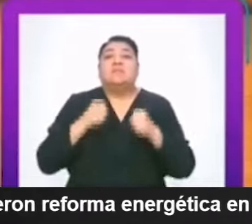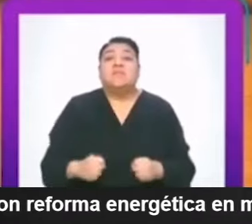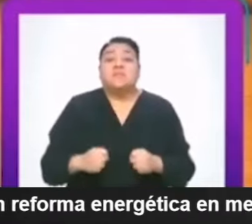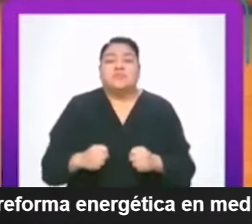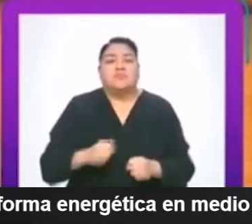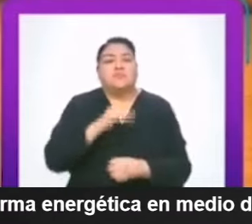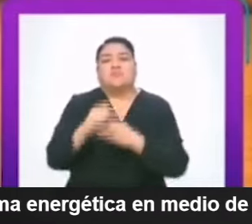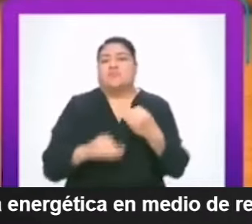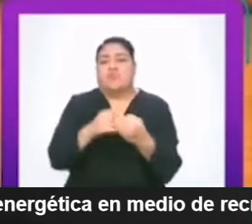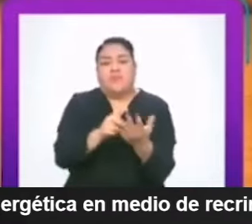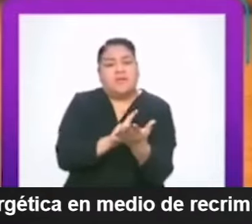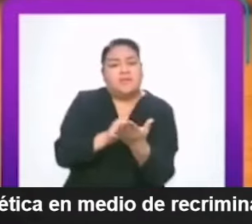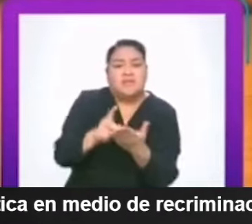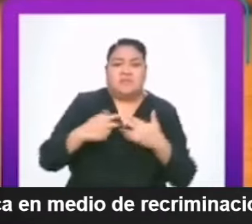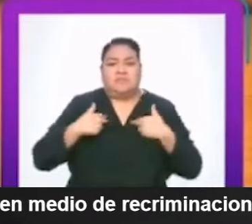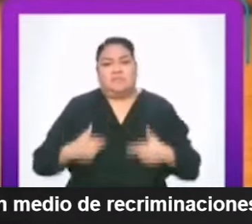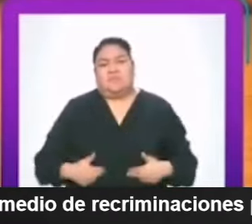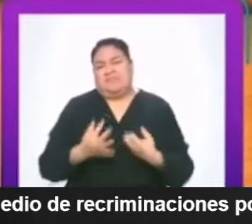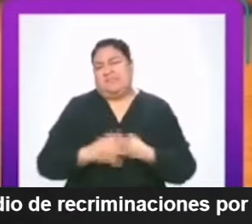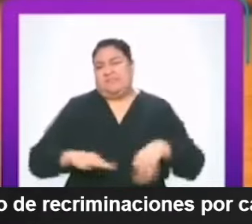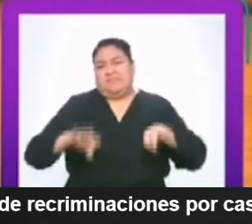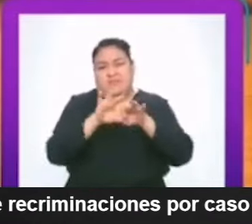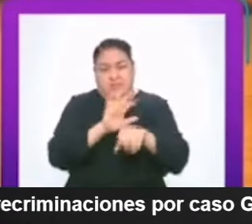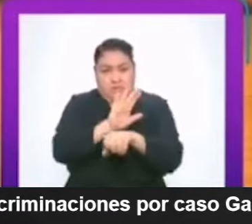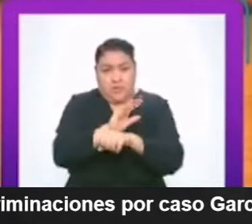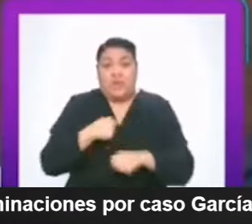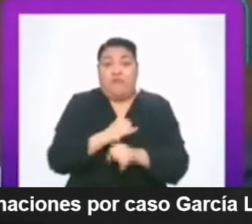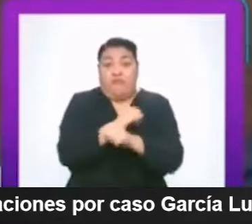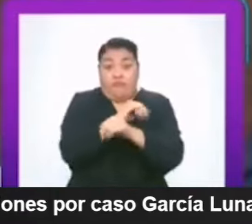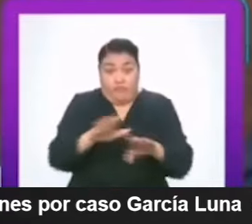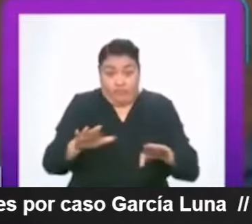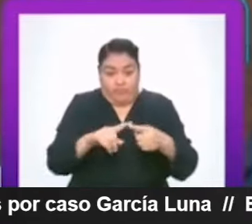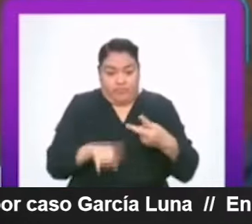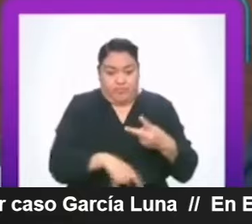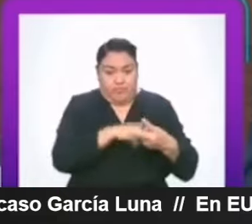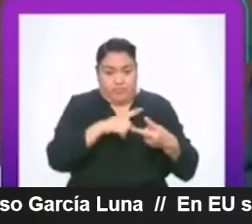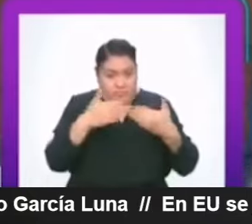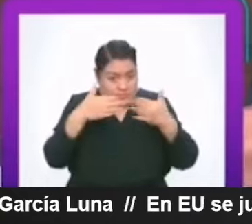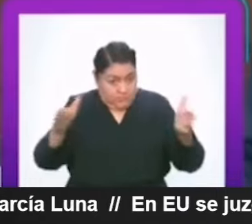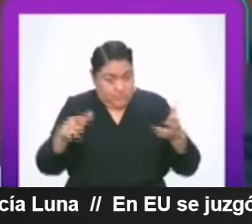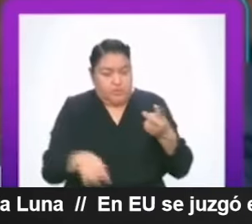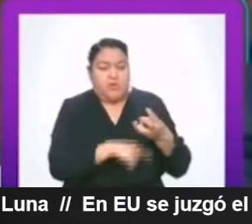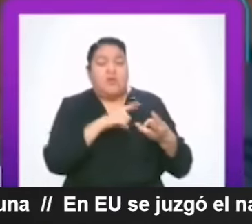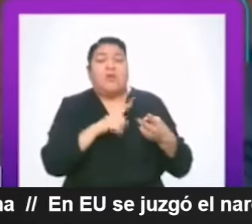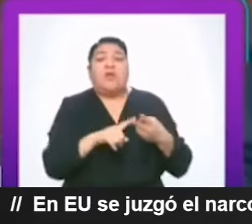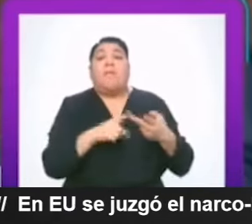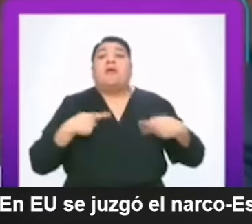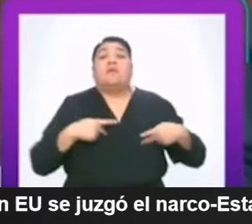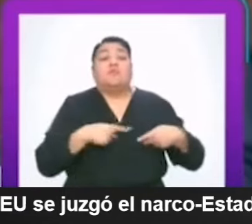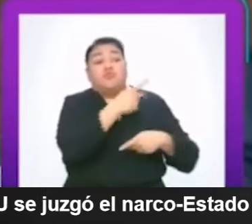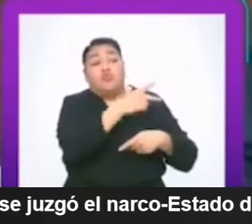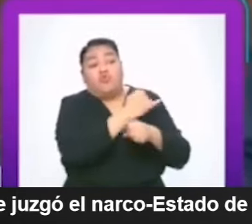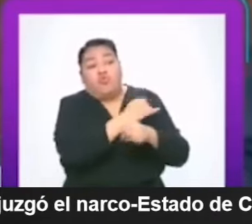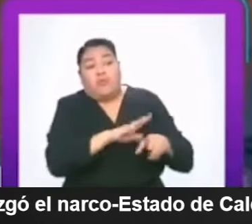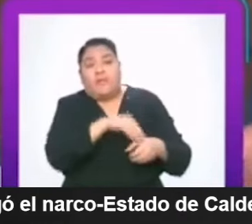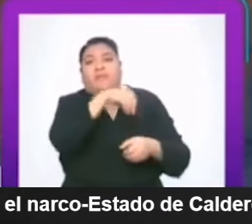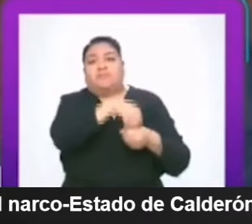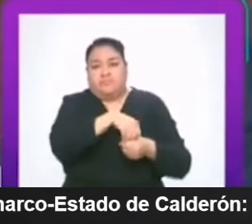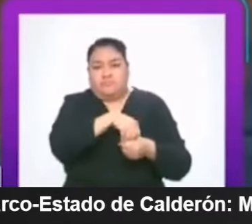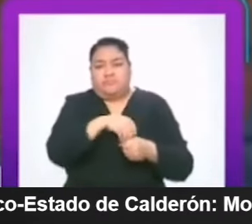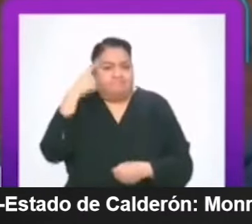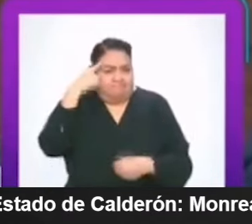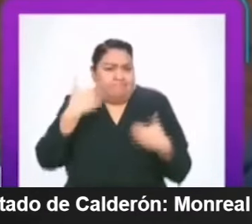plenitud dos derechos fundamentales en México, el de acceso a la información y el de protección de datos personales. Conscientes de esta situación,